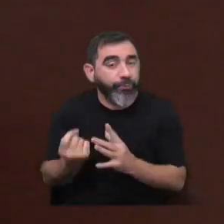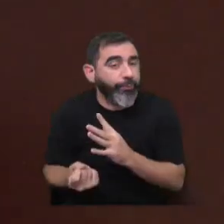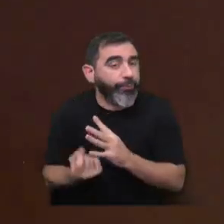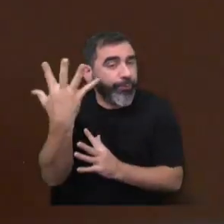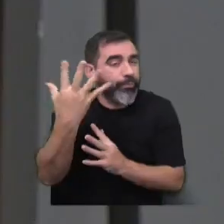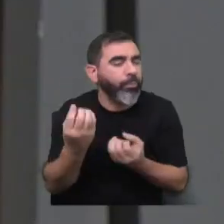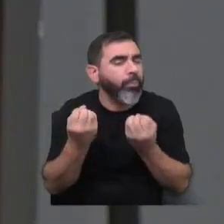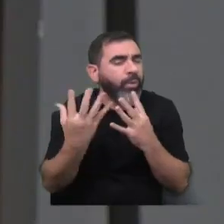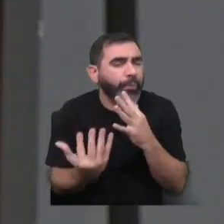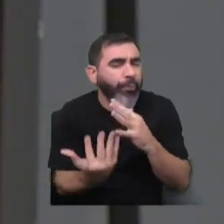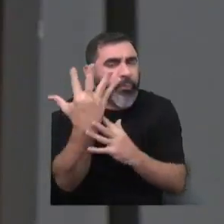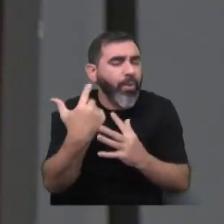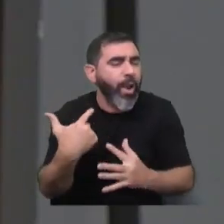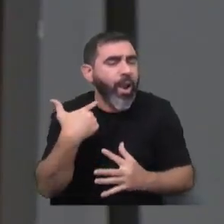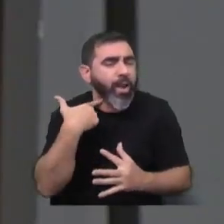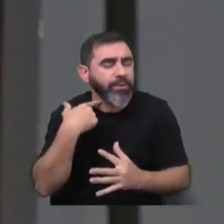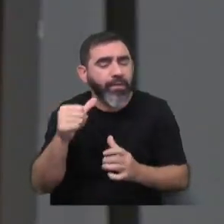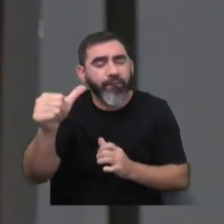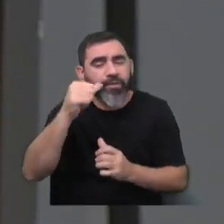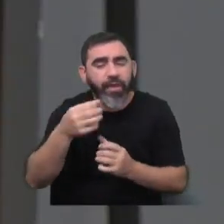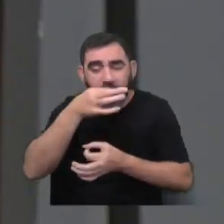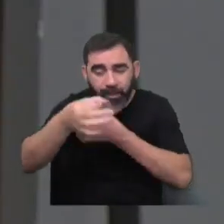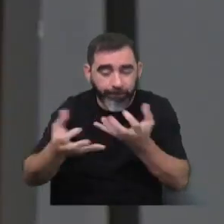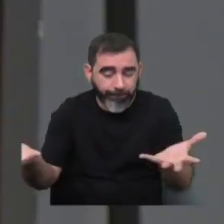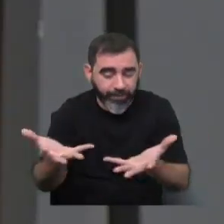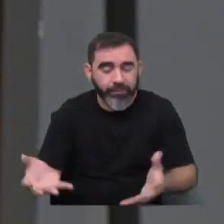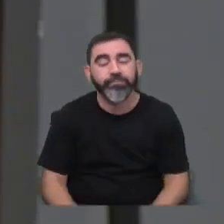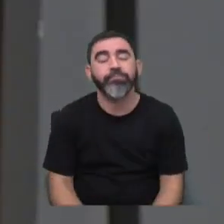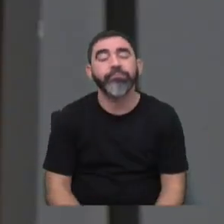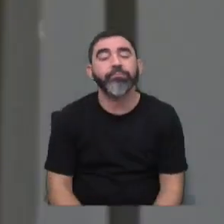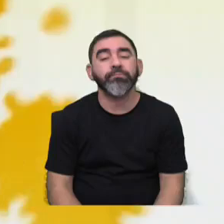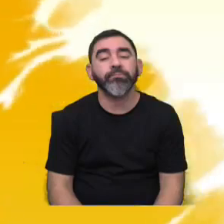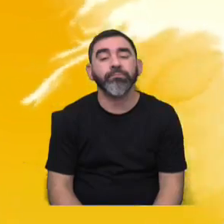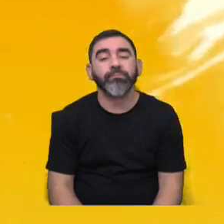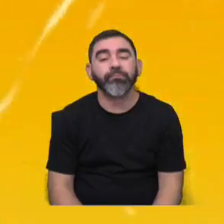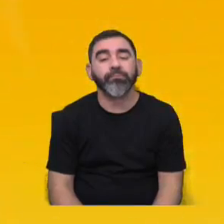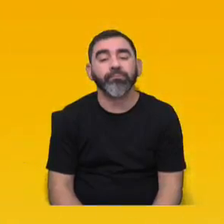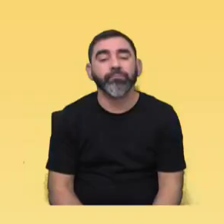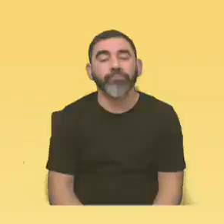¿por qué se va el gas de las bebidas? Esto es lo que les preguntamos a Noela.